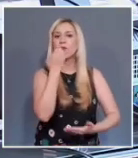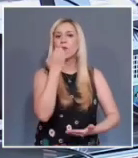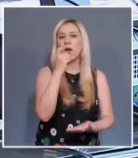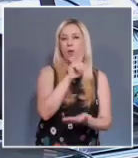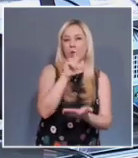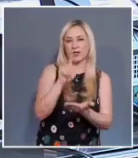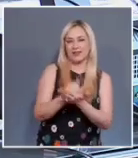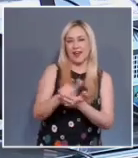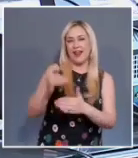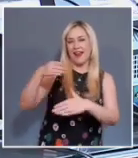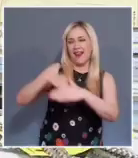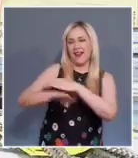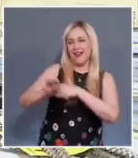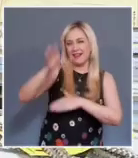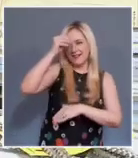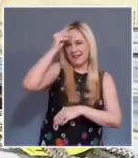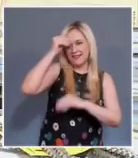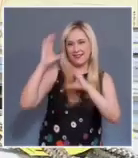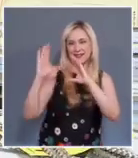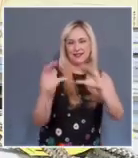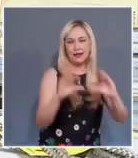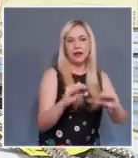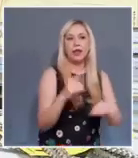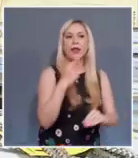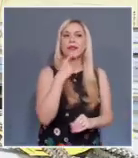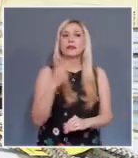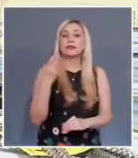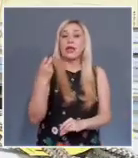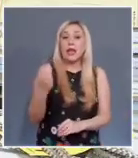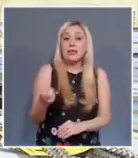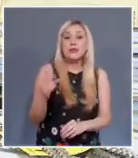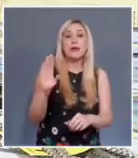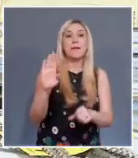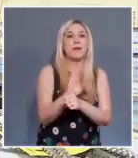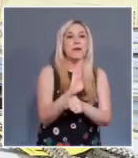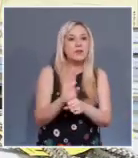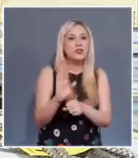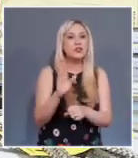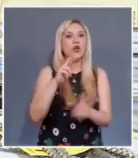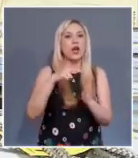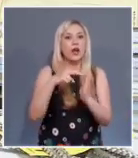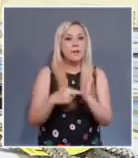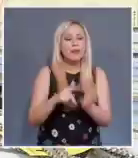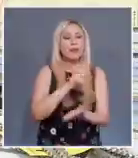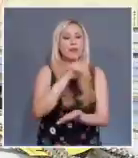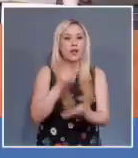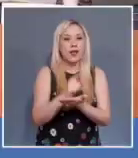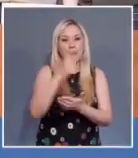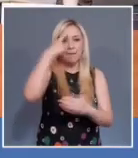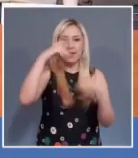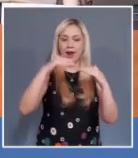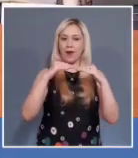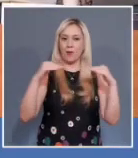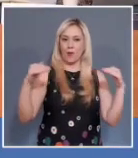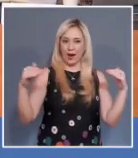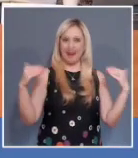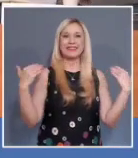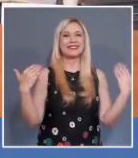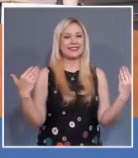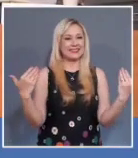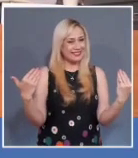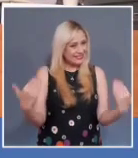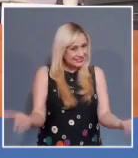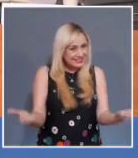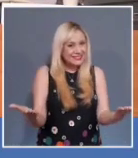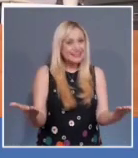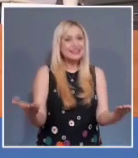acciones afirmativas pretenden lograr un equilibrio social, aunque de manera temporal. Las acciones afirmativas deberían